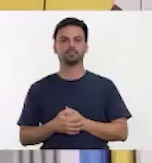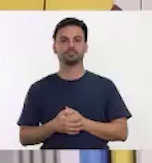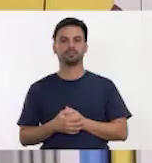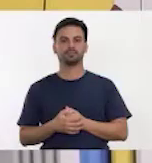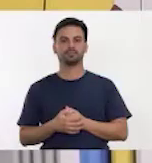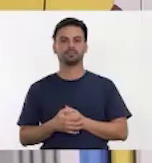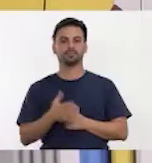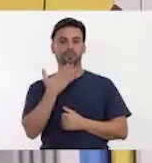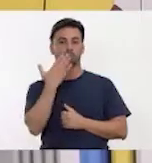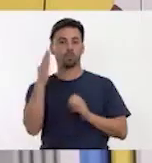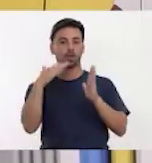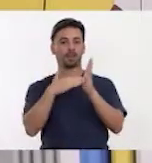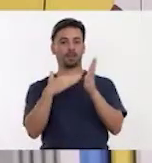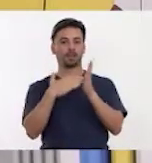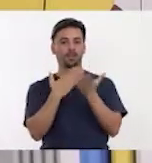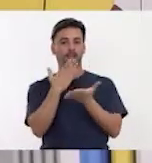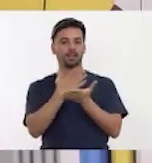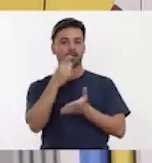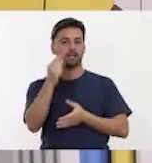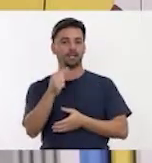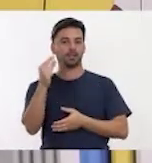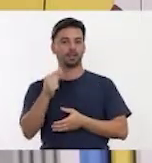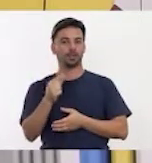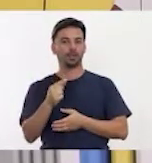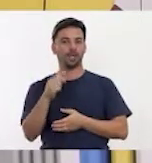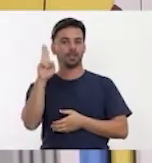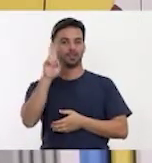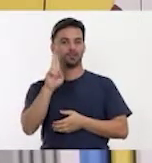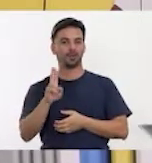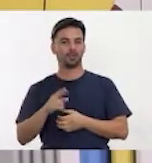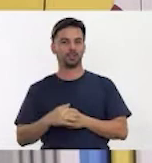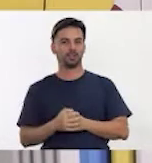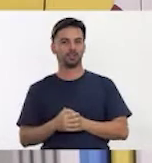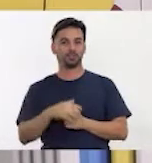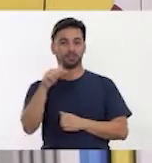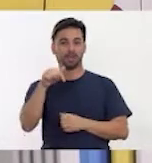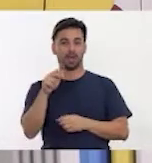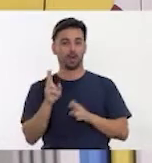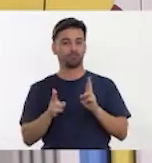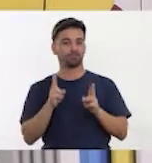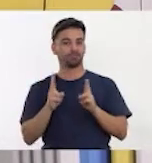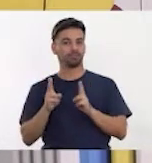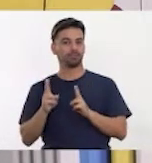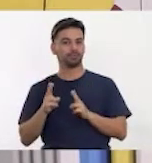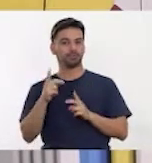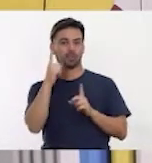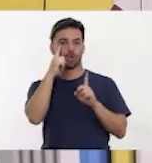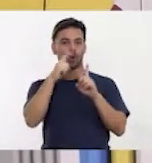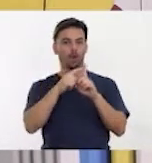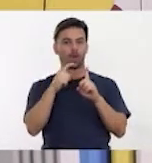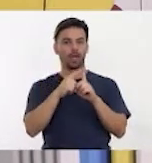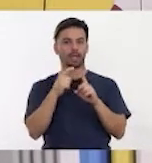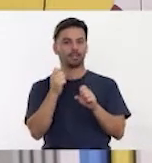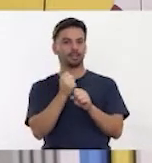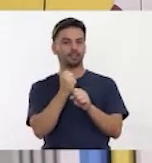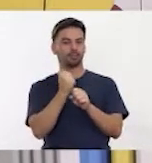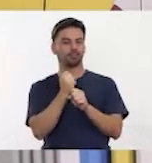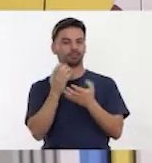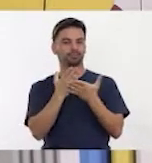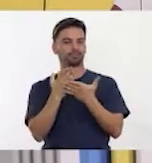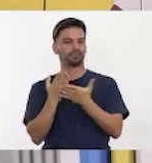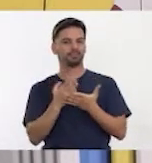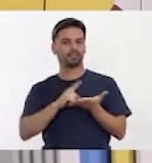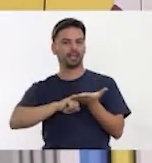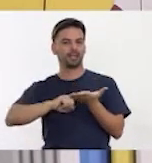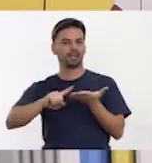Buenas tardes, estudiantes de la educación de jóvenes y adultos. Continuamos orientando los objetivos a trabajar durante la semana, así como